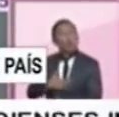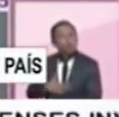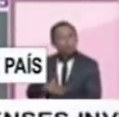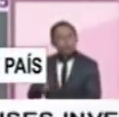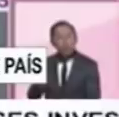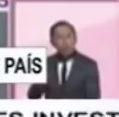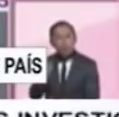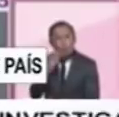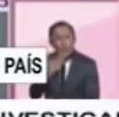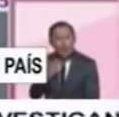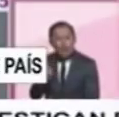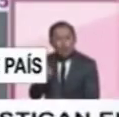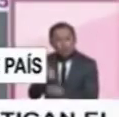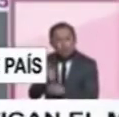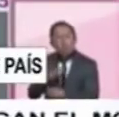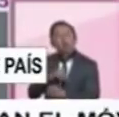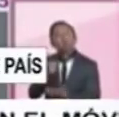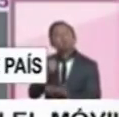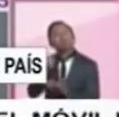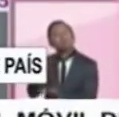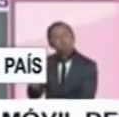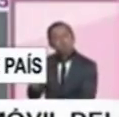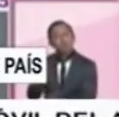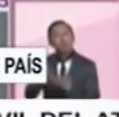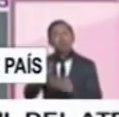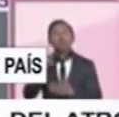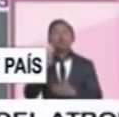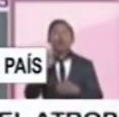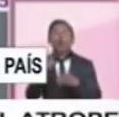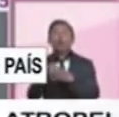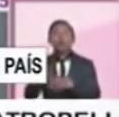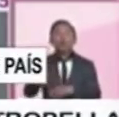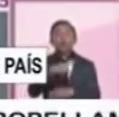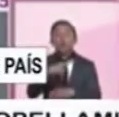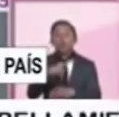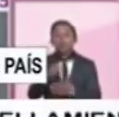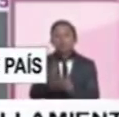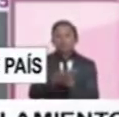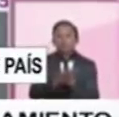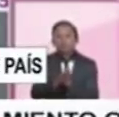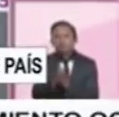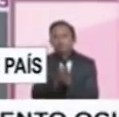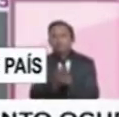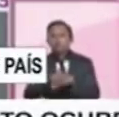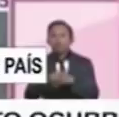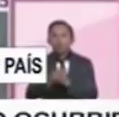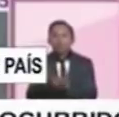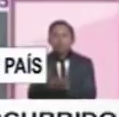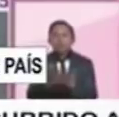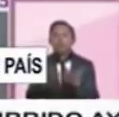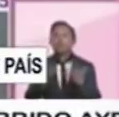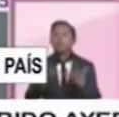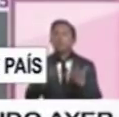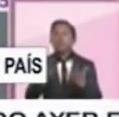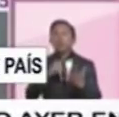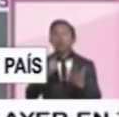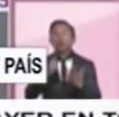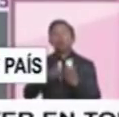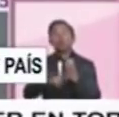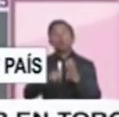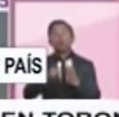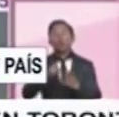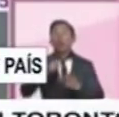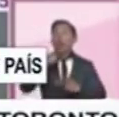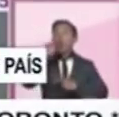lo pelen, es un payaso. La gran tragedia es que el payaso llegó a ser presidente de Estados Unidos. No creo que vaya a ser el caso del